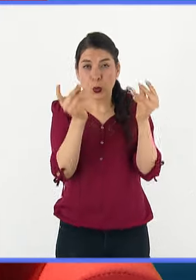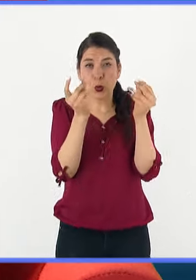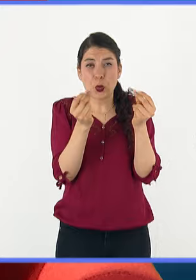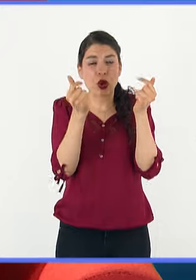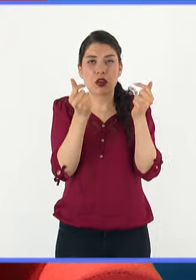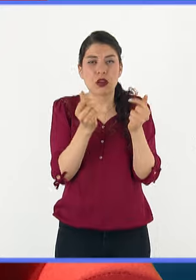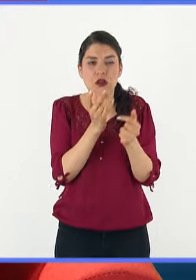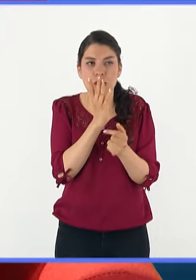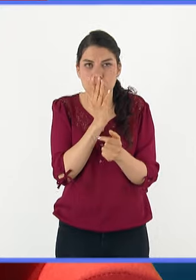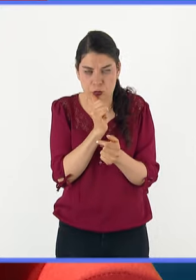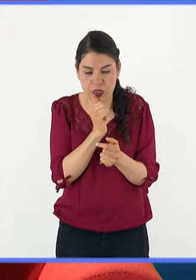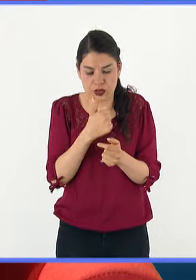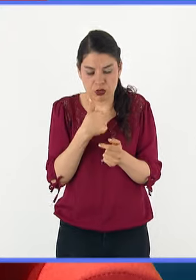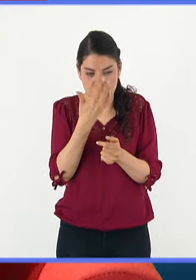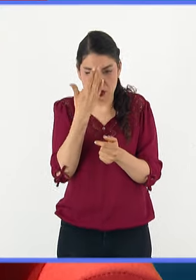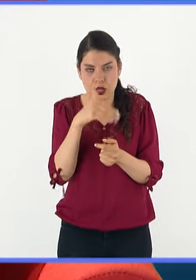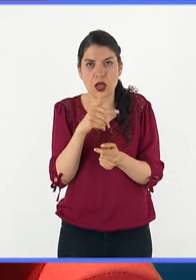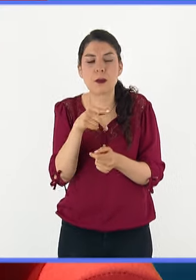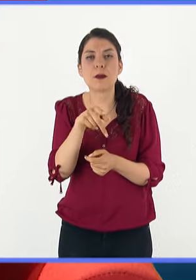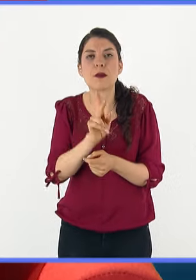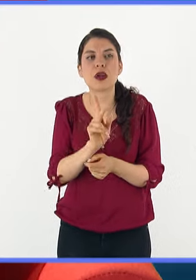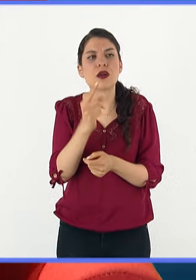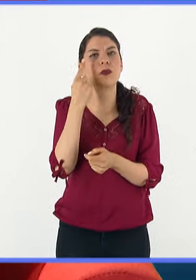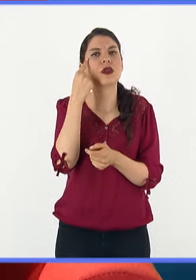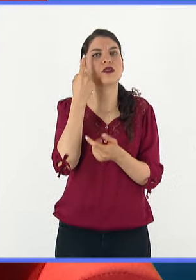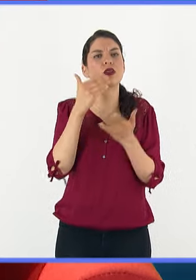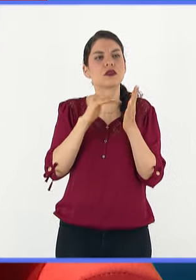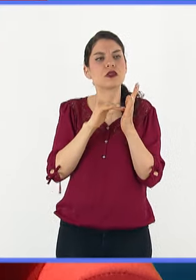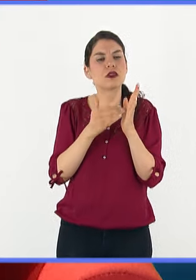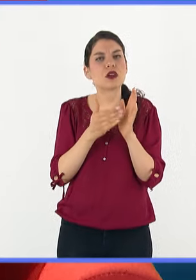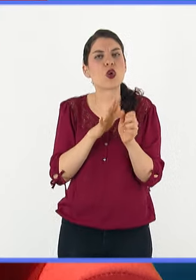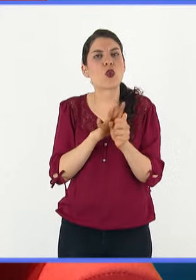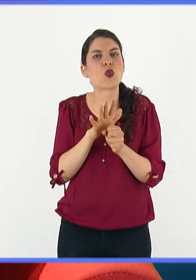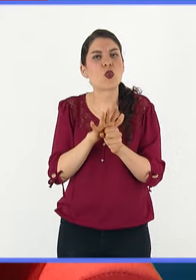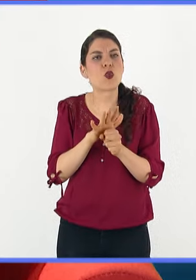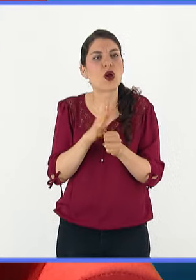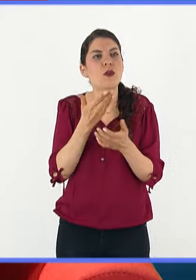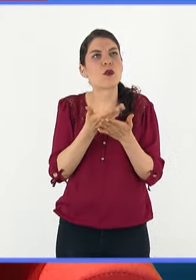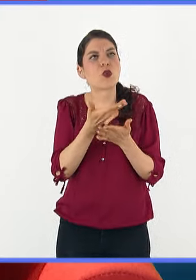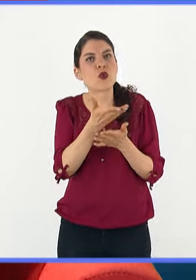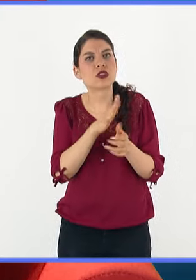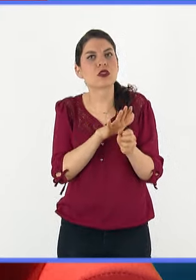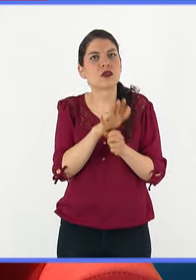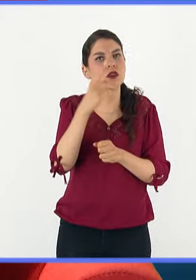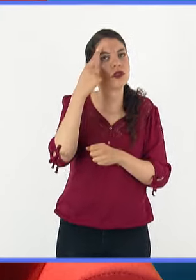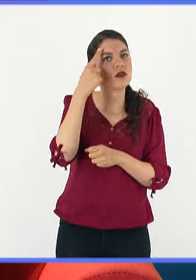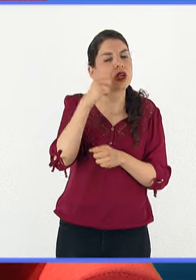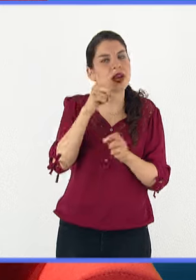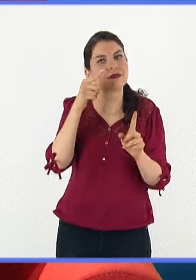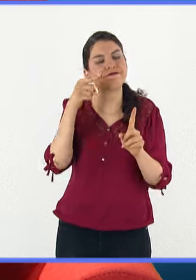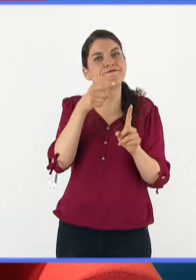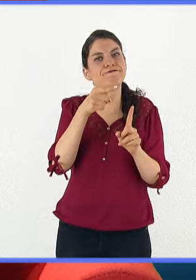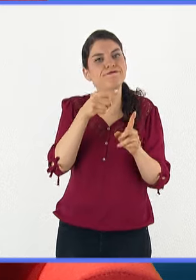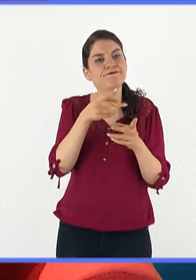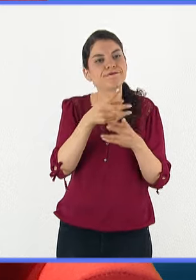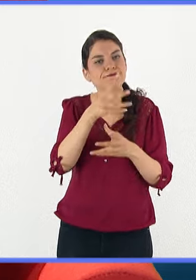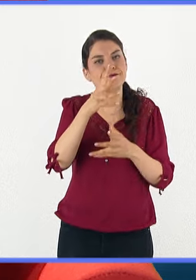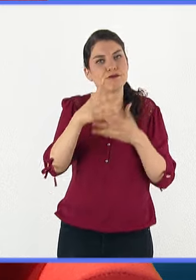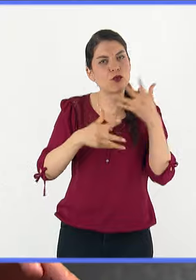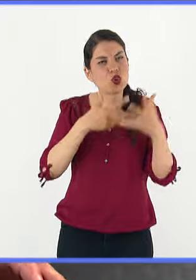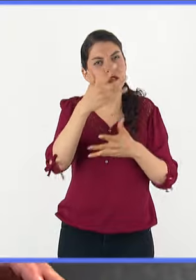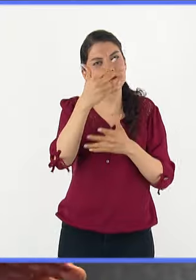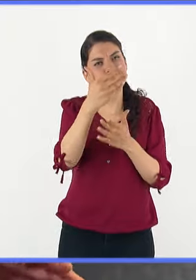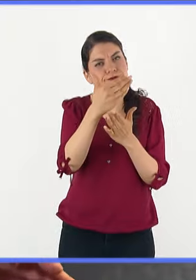inmediata pero se tien que se tendría que empezar a plantear o a proponer estrategias muy puntuales Cuáles serían las